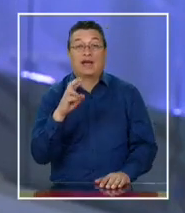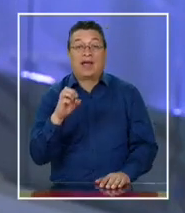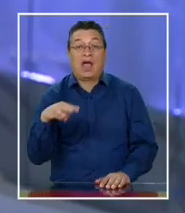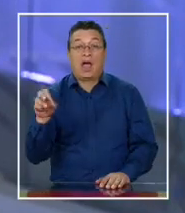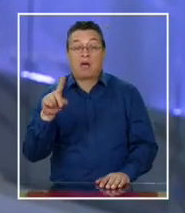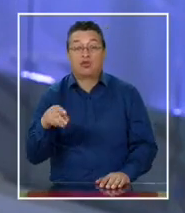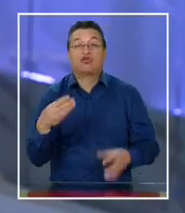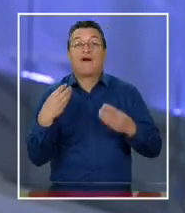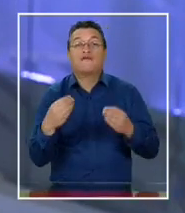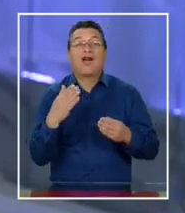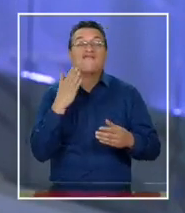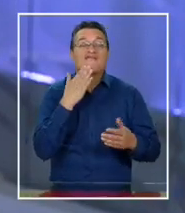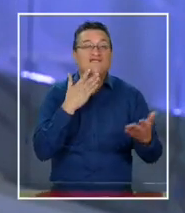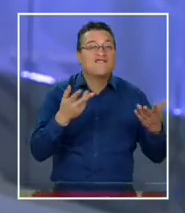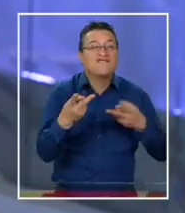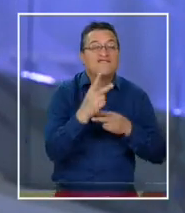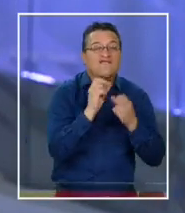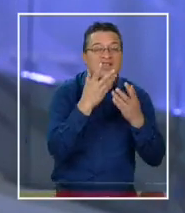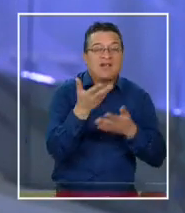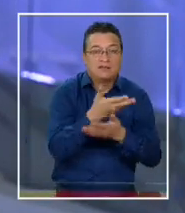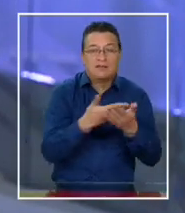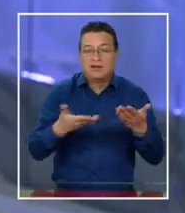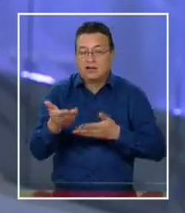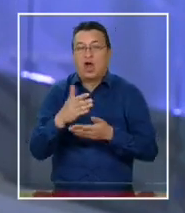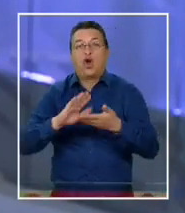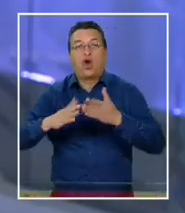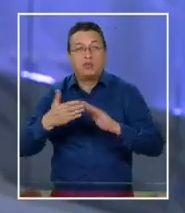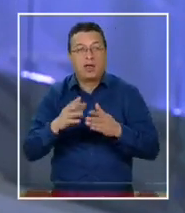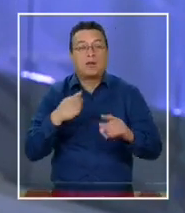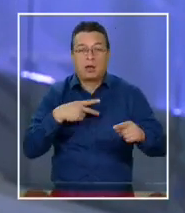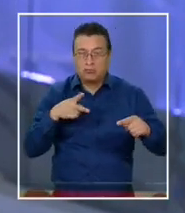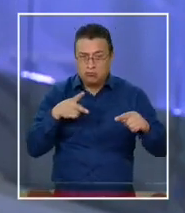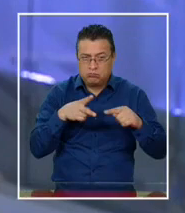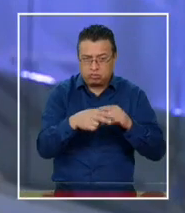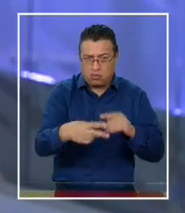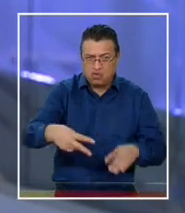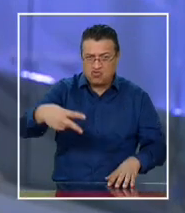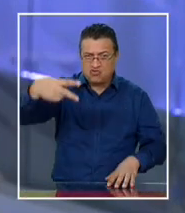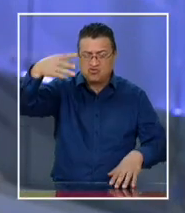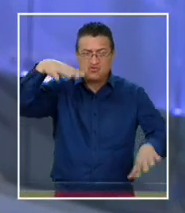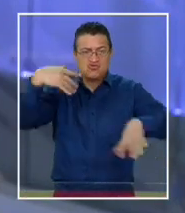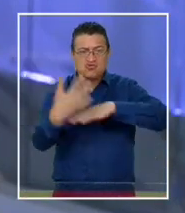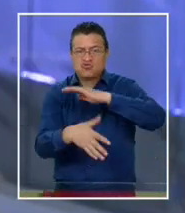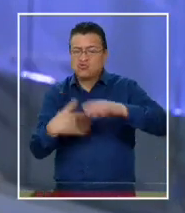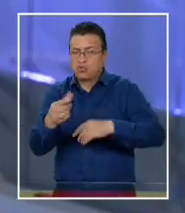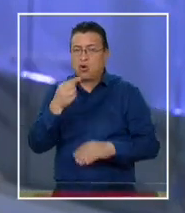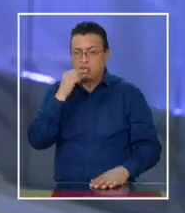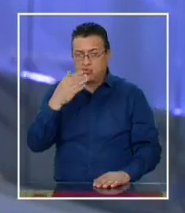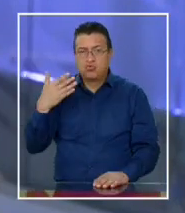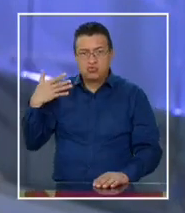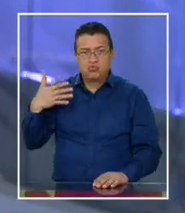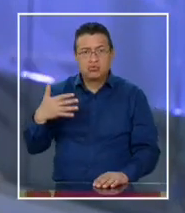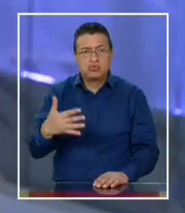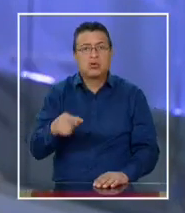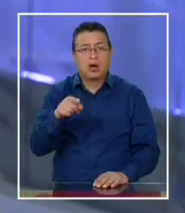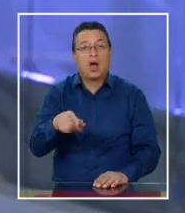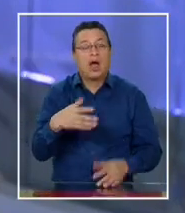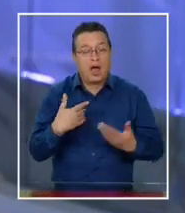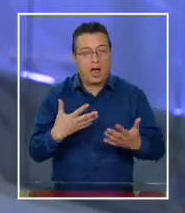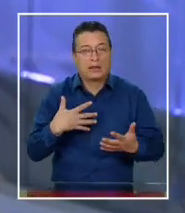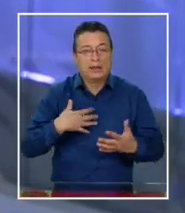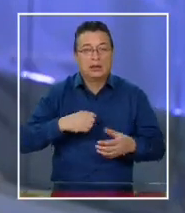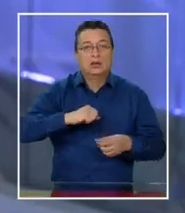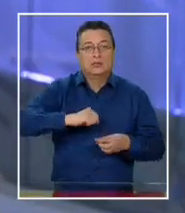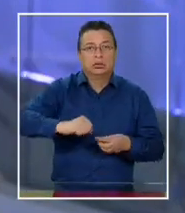buen vivir y todo el trabajo de diálogo que se ha hecho con las comunidades para parar esta escalada de violencia que se ha dado últimamente en un crimen que hemos logrado